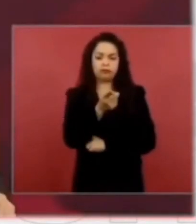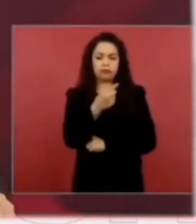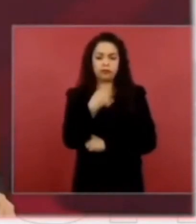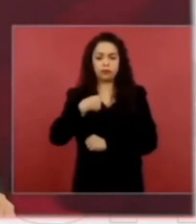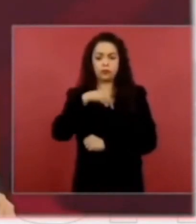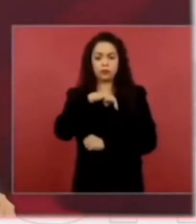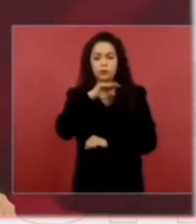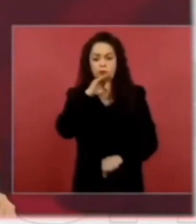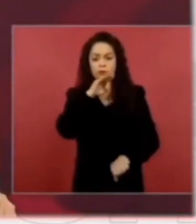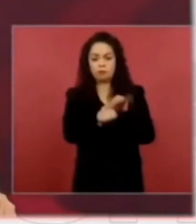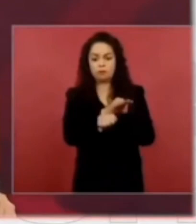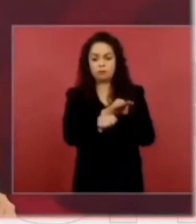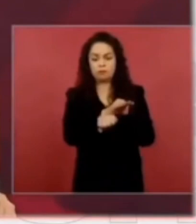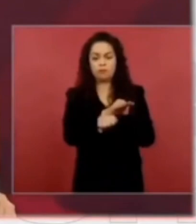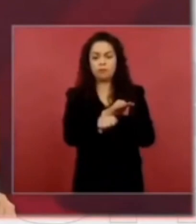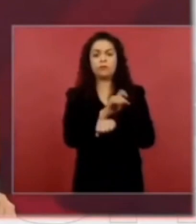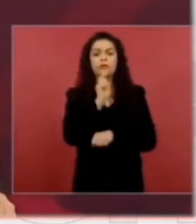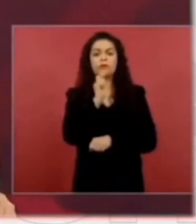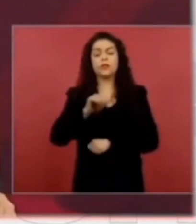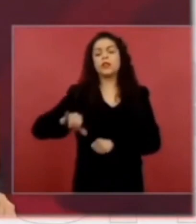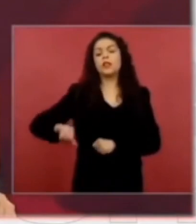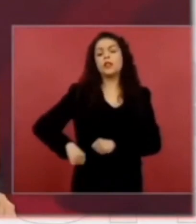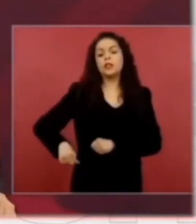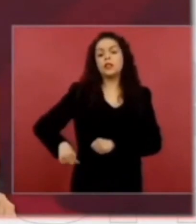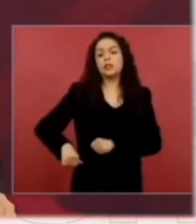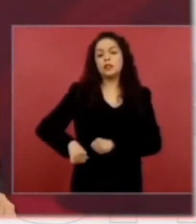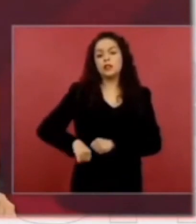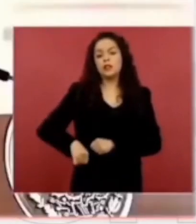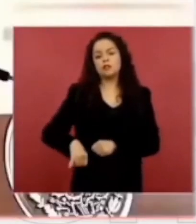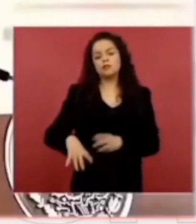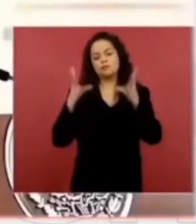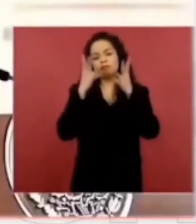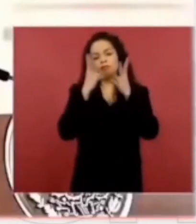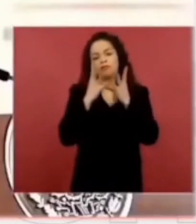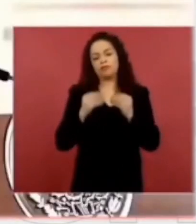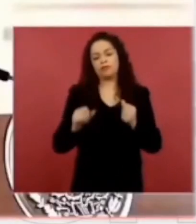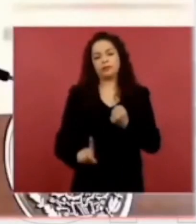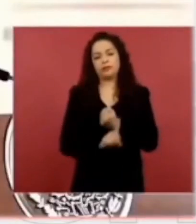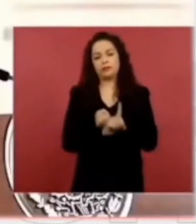favor de la paz. No